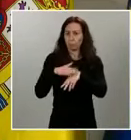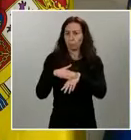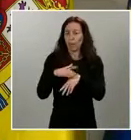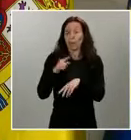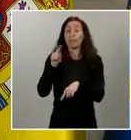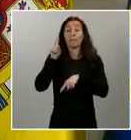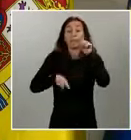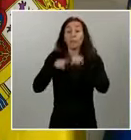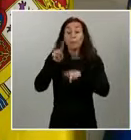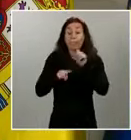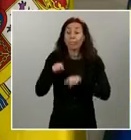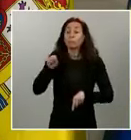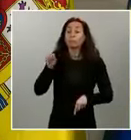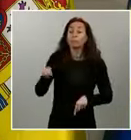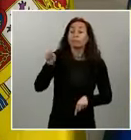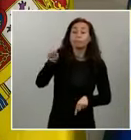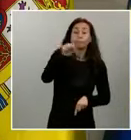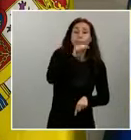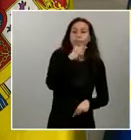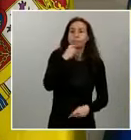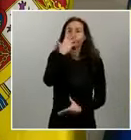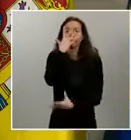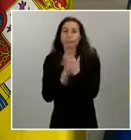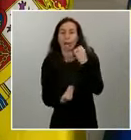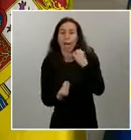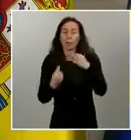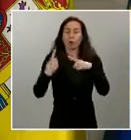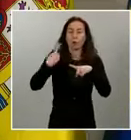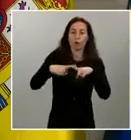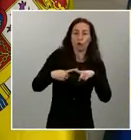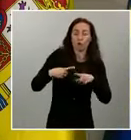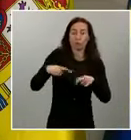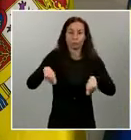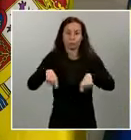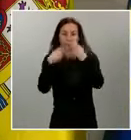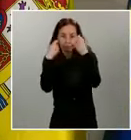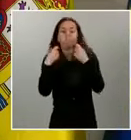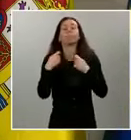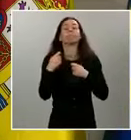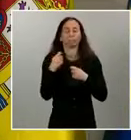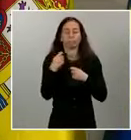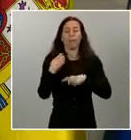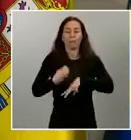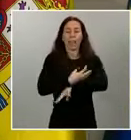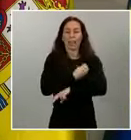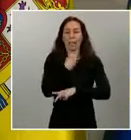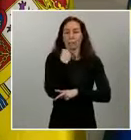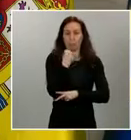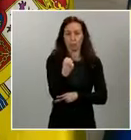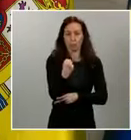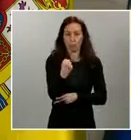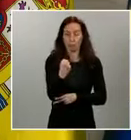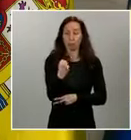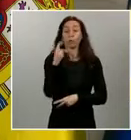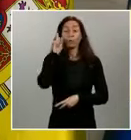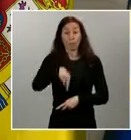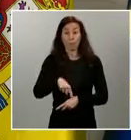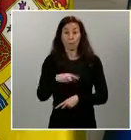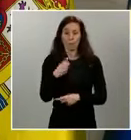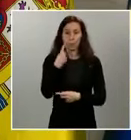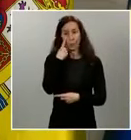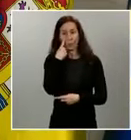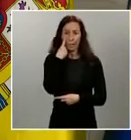por si alguno fallaba, por si hubiera habido cualquier tipo de avería. Ha habido un importante refuerzo de vigilancia privada, tanto